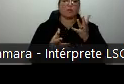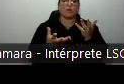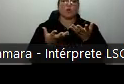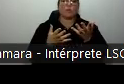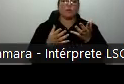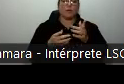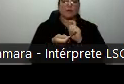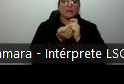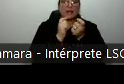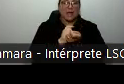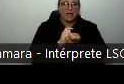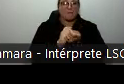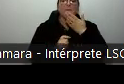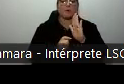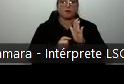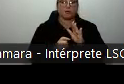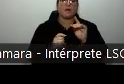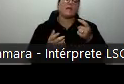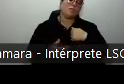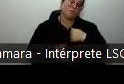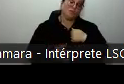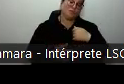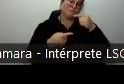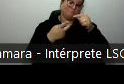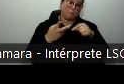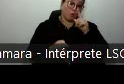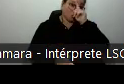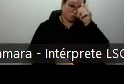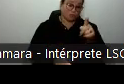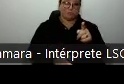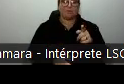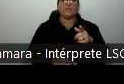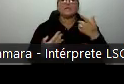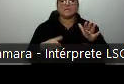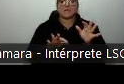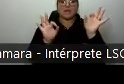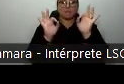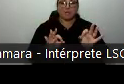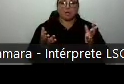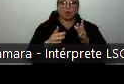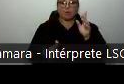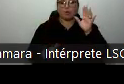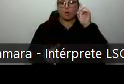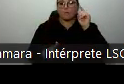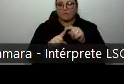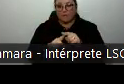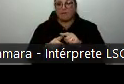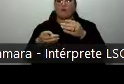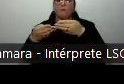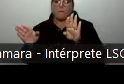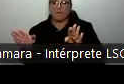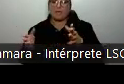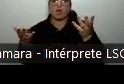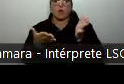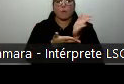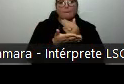es mucho mejor y son los hábitos ya entonces ya te mostré Cómo definir un objetivo Cómo se define una meta esto es como se define un